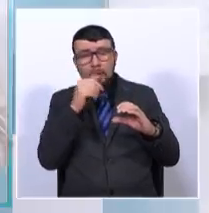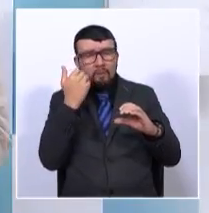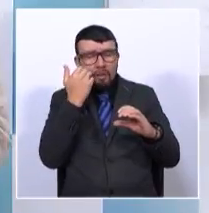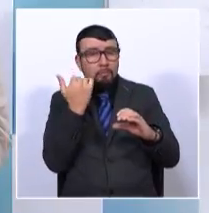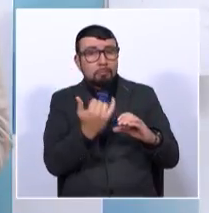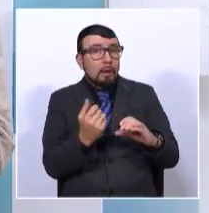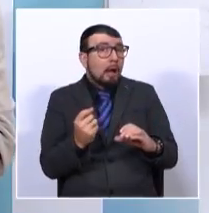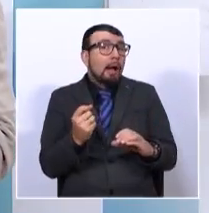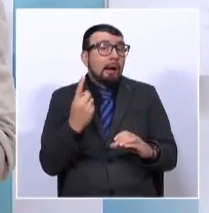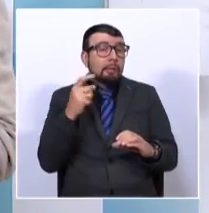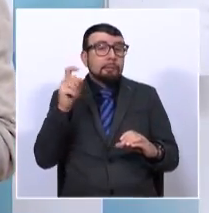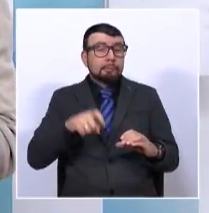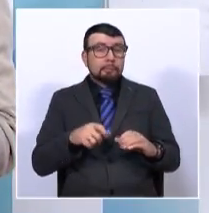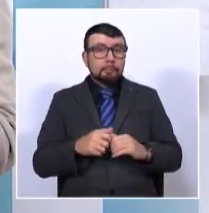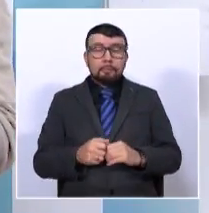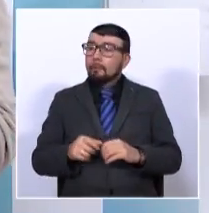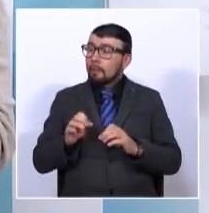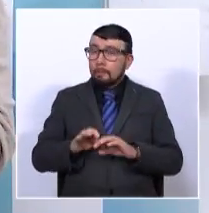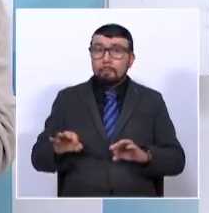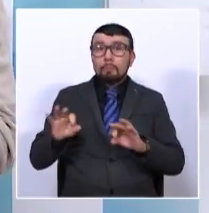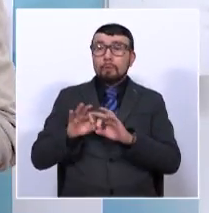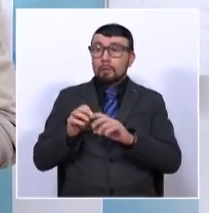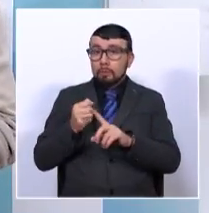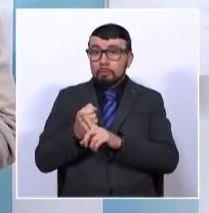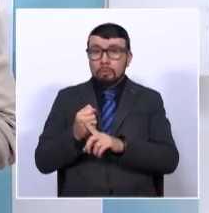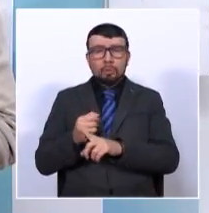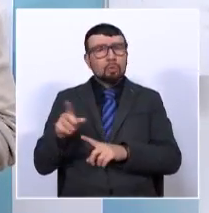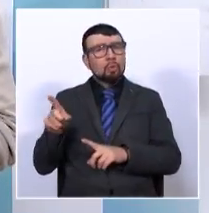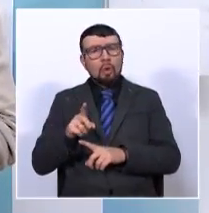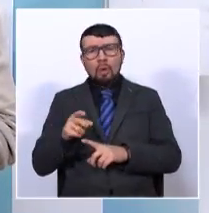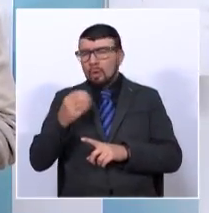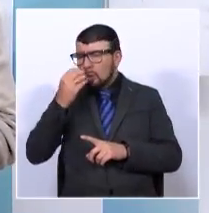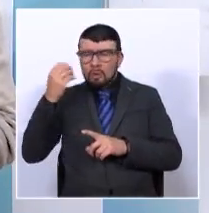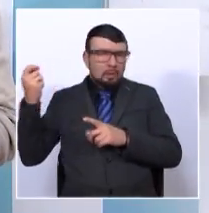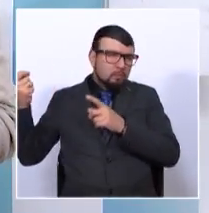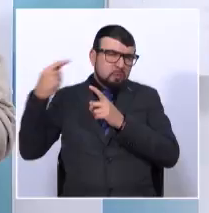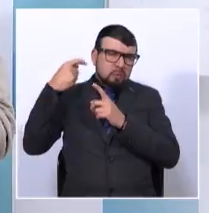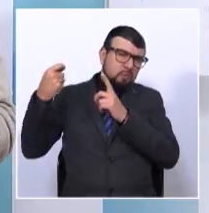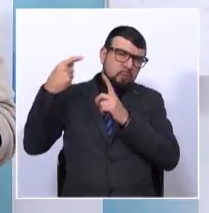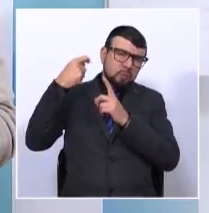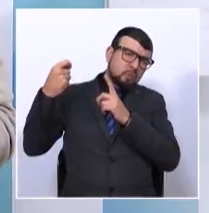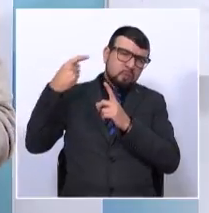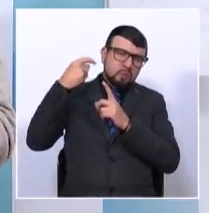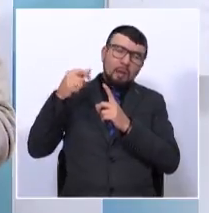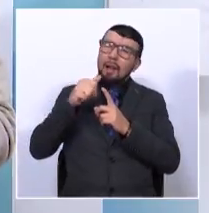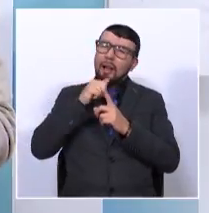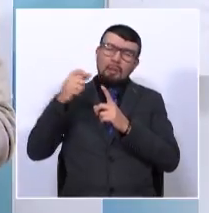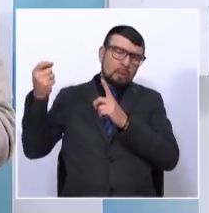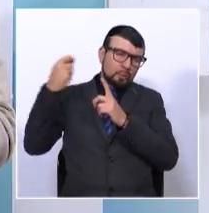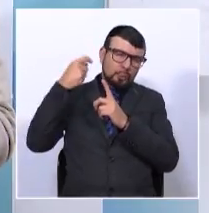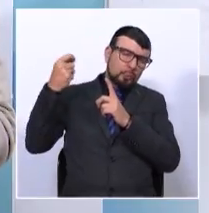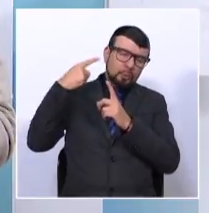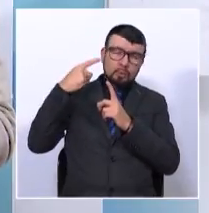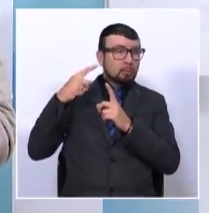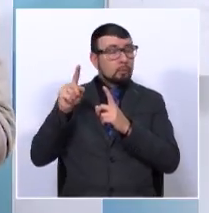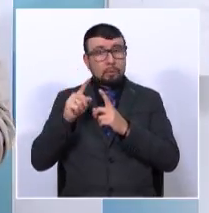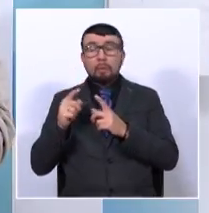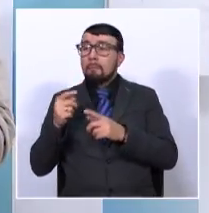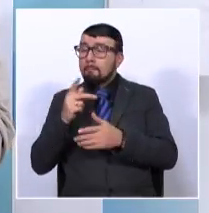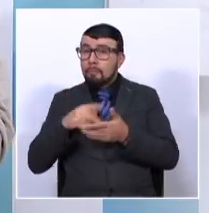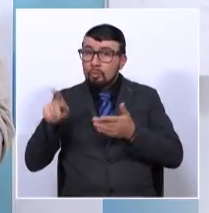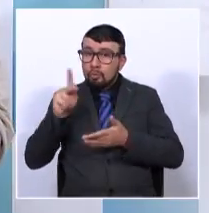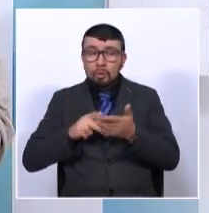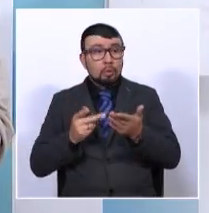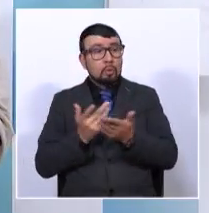lo importante es recalcar que no hagamos el lavado de oído. Ya los otorrinos han prohibido, nos han recomendado